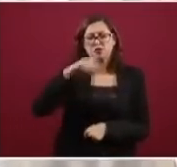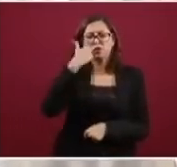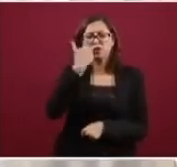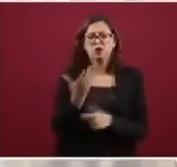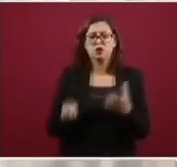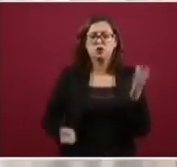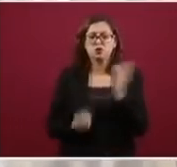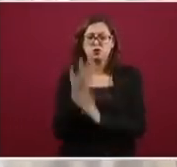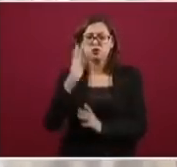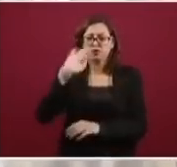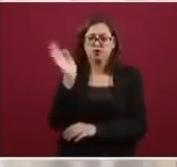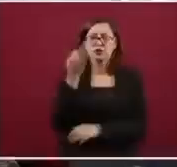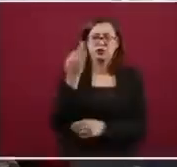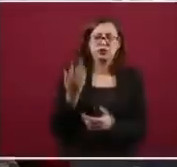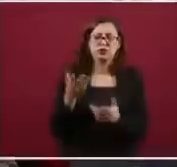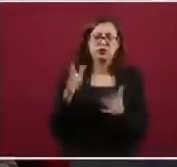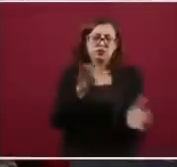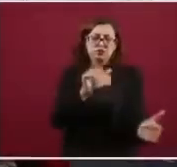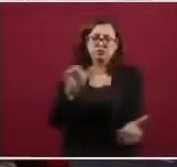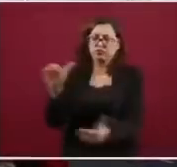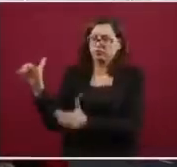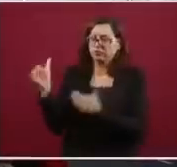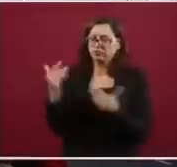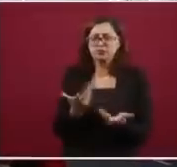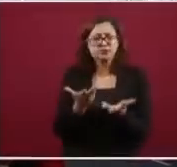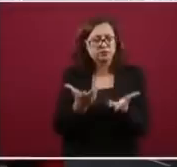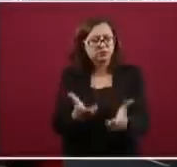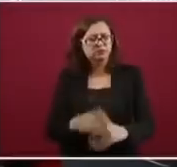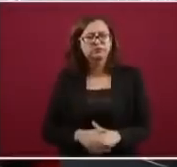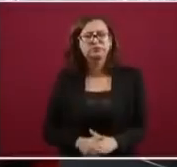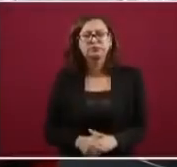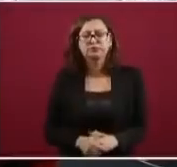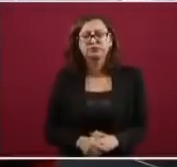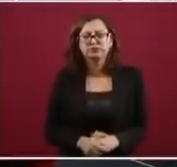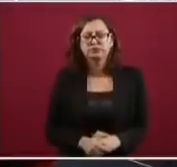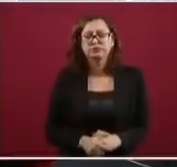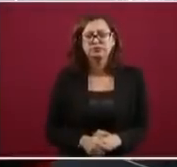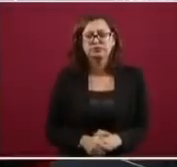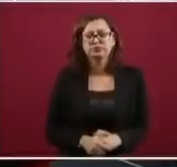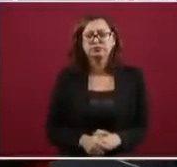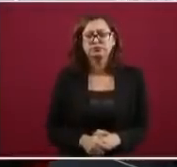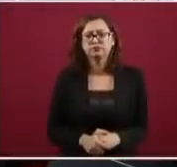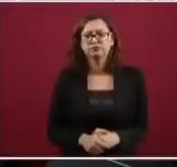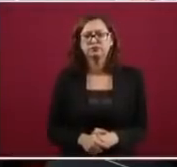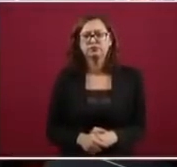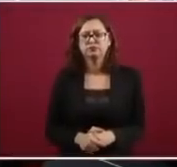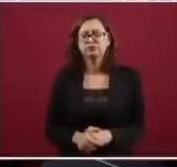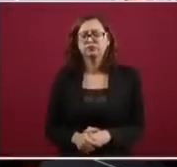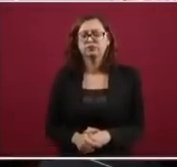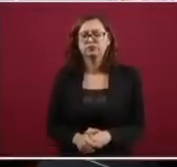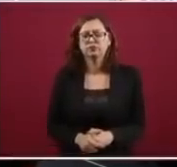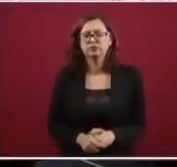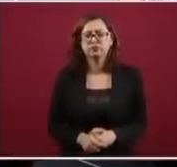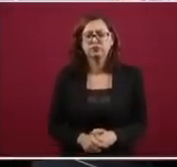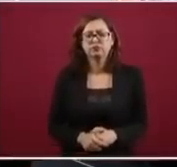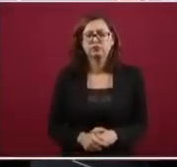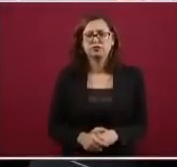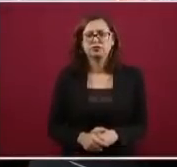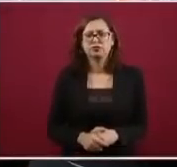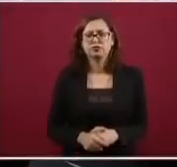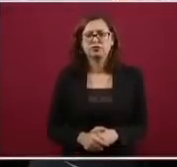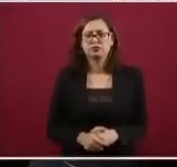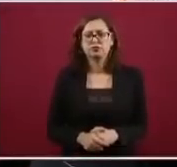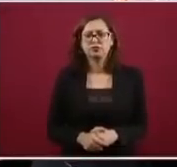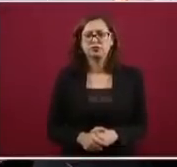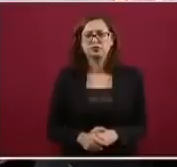federalismo hacendario señor qué tal muy bien si quiere empiezo con un par de las preguntas